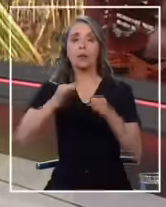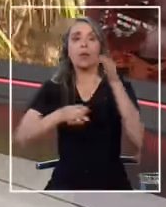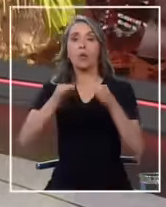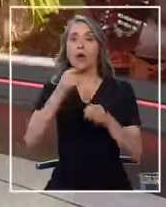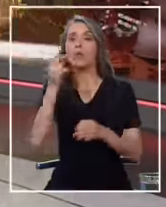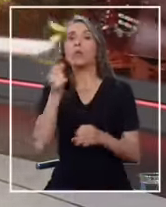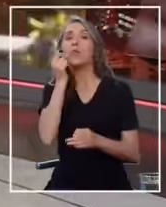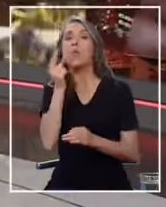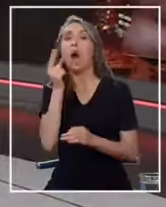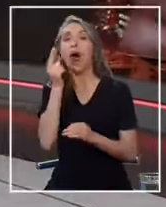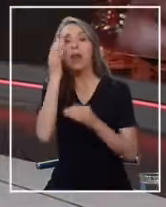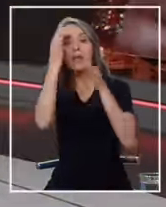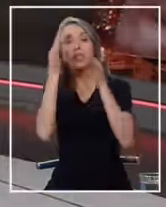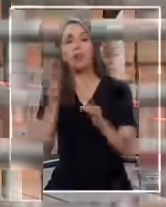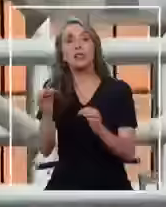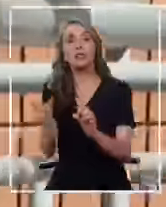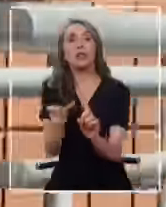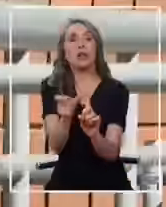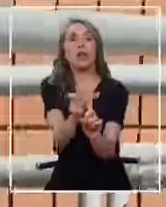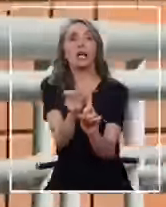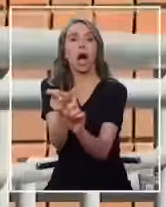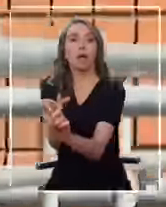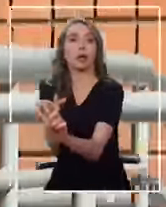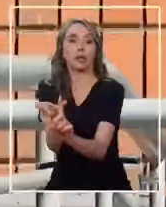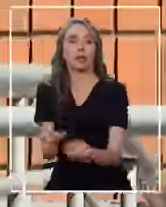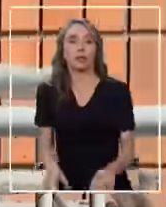medidas cautelares.